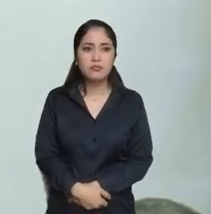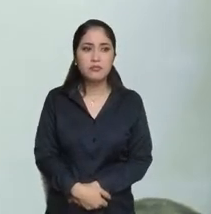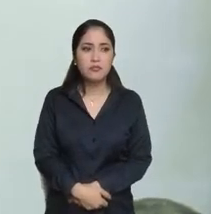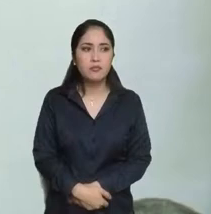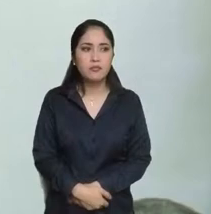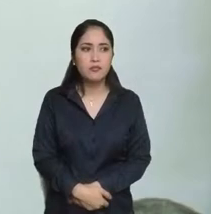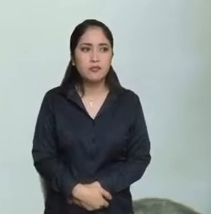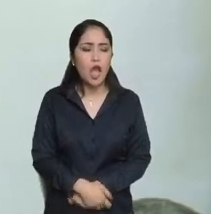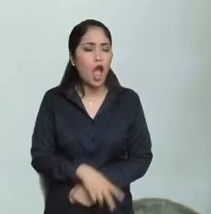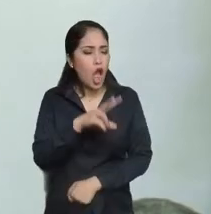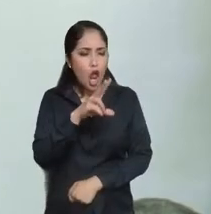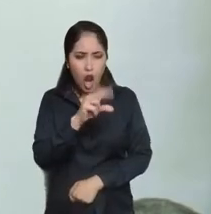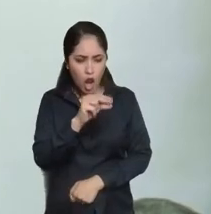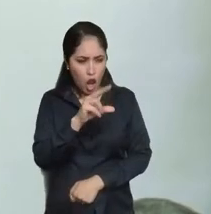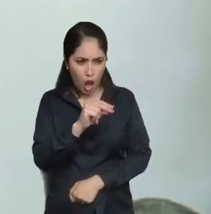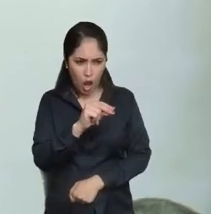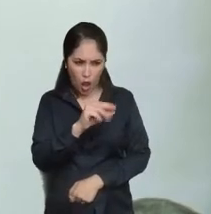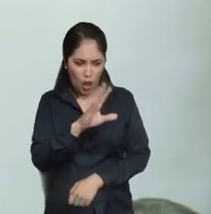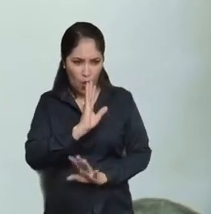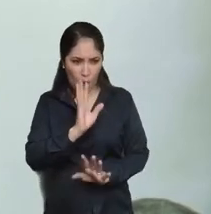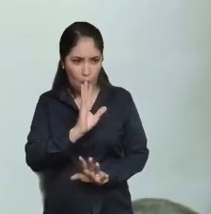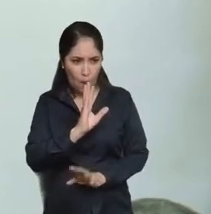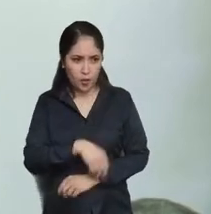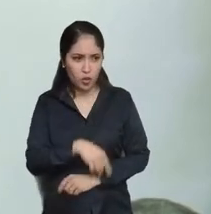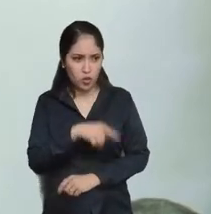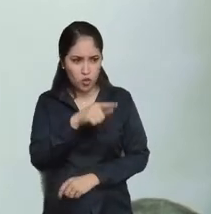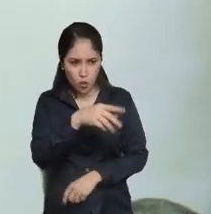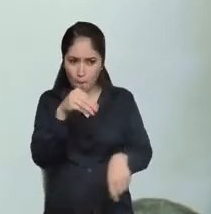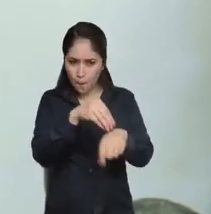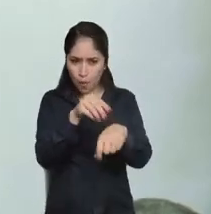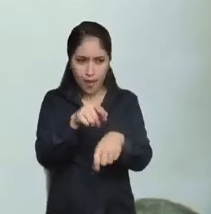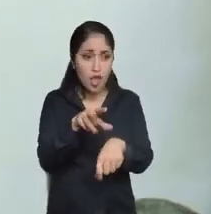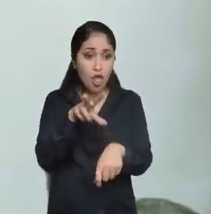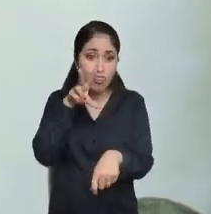así en el ese, no lo volvería a invitar.